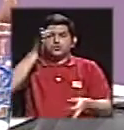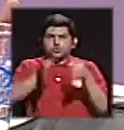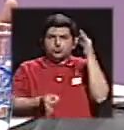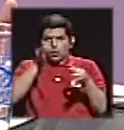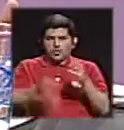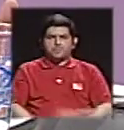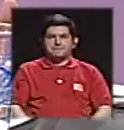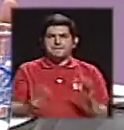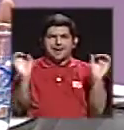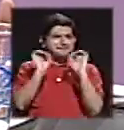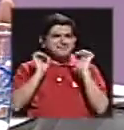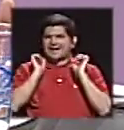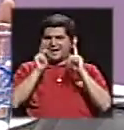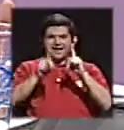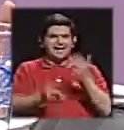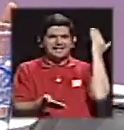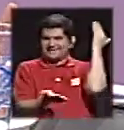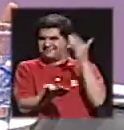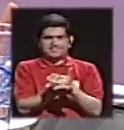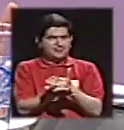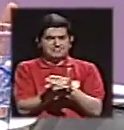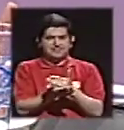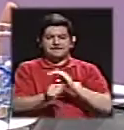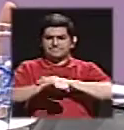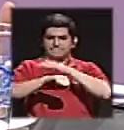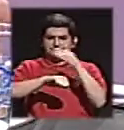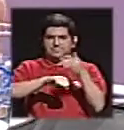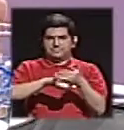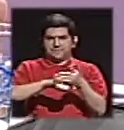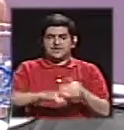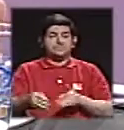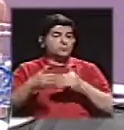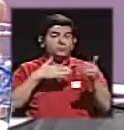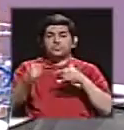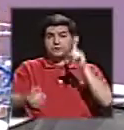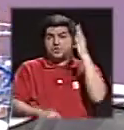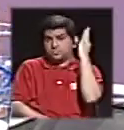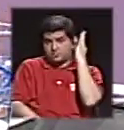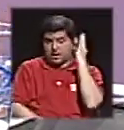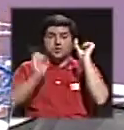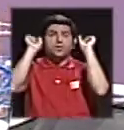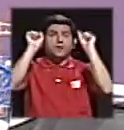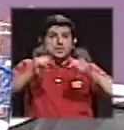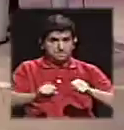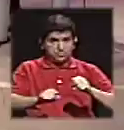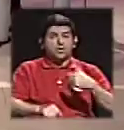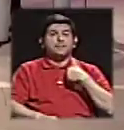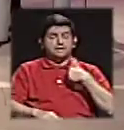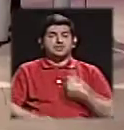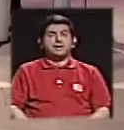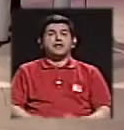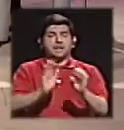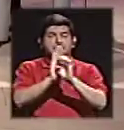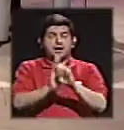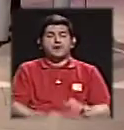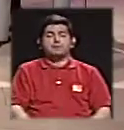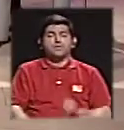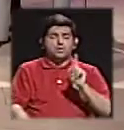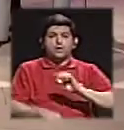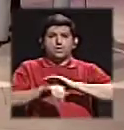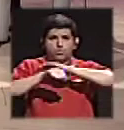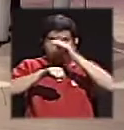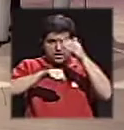no hay ninguna posibilidad de interrumpir el embarazo, aun cuando una mujer pueda tener, por ejemplo, un embarazo ectópico.